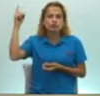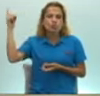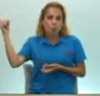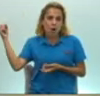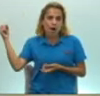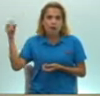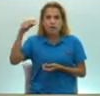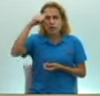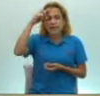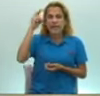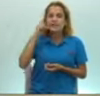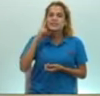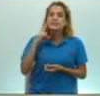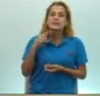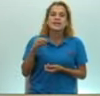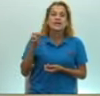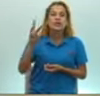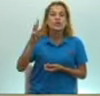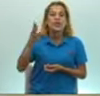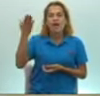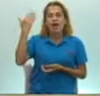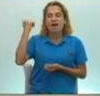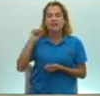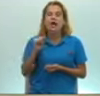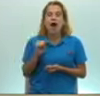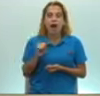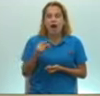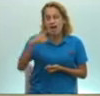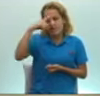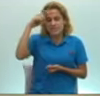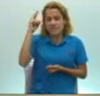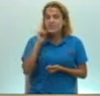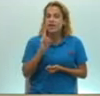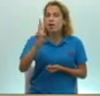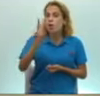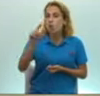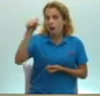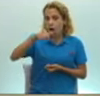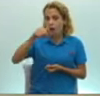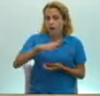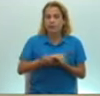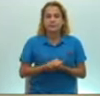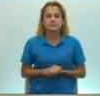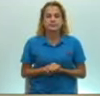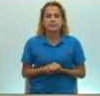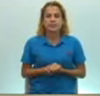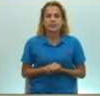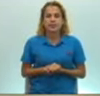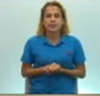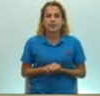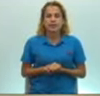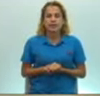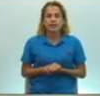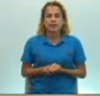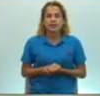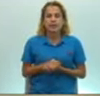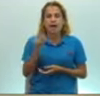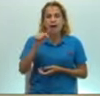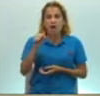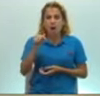habíamos visto como un sueño con las guerras púnicas en el siglo III antes de nuestra era y ya en el siglo II de nuestra era. Estoy llegando hasta Reino